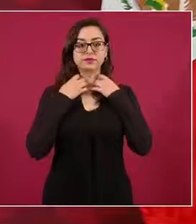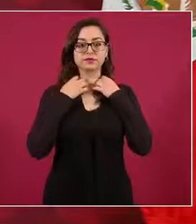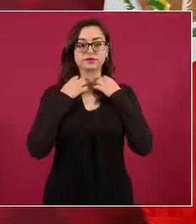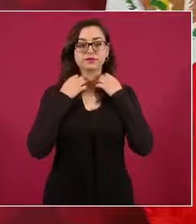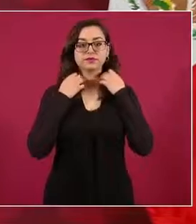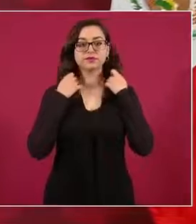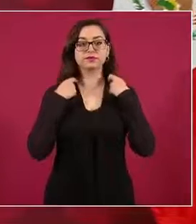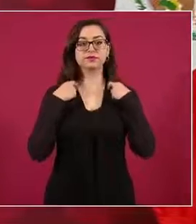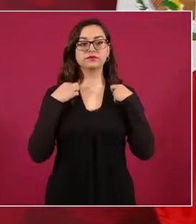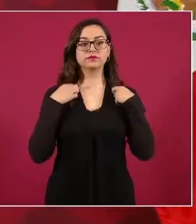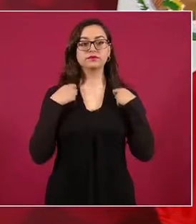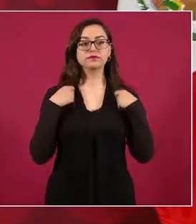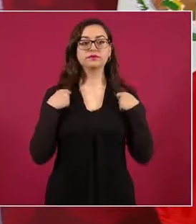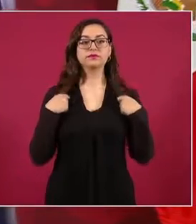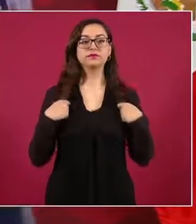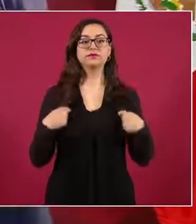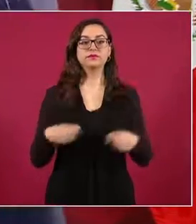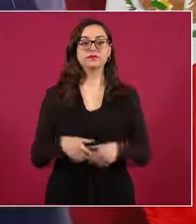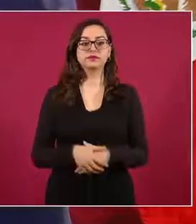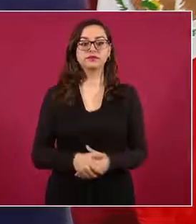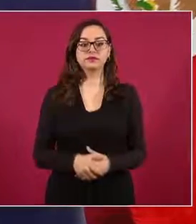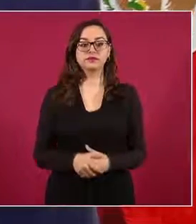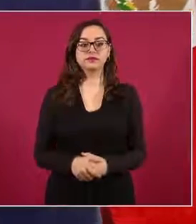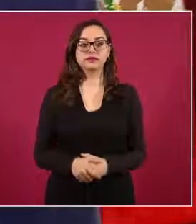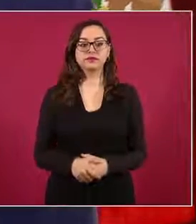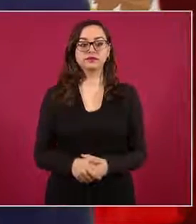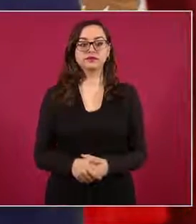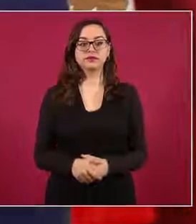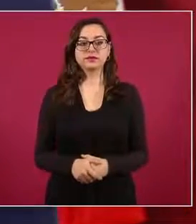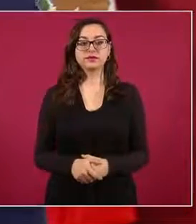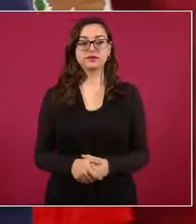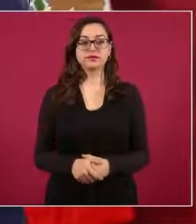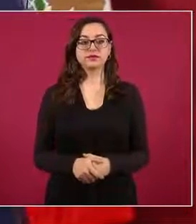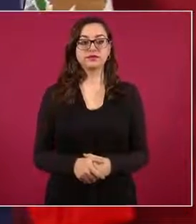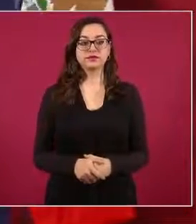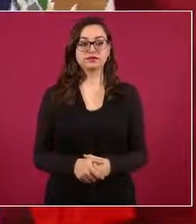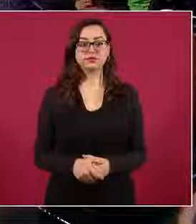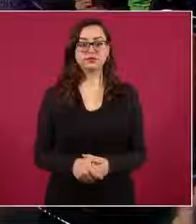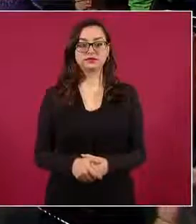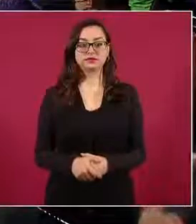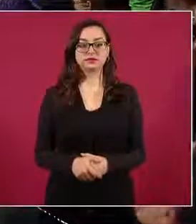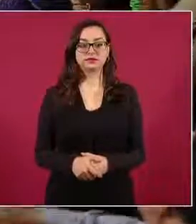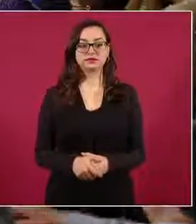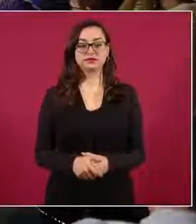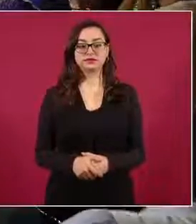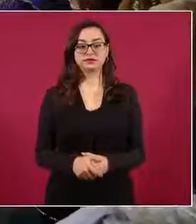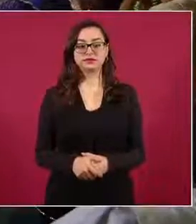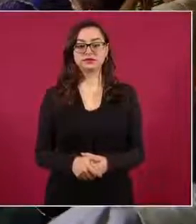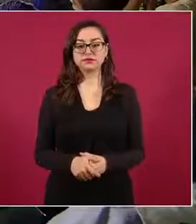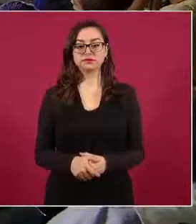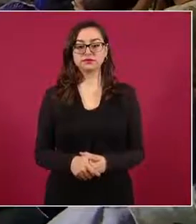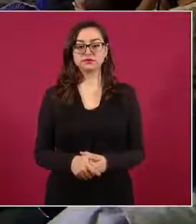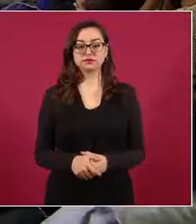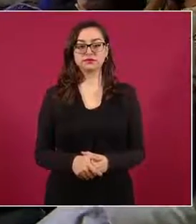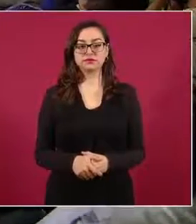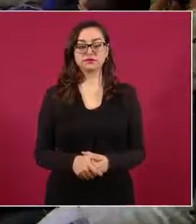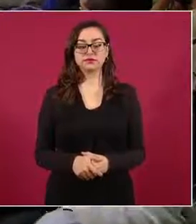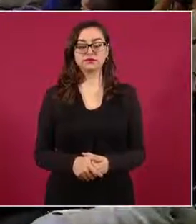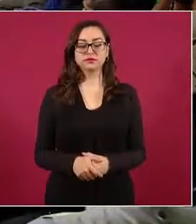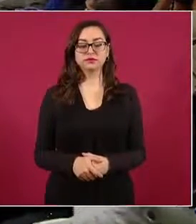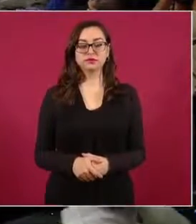Ese es otro asunto. Pero eso es lo mismo. Ah, no, pero aquí está ardiendo.